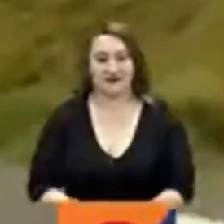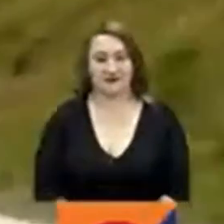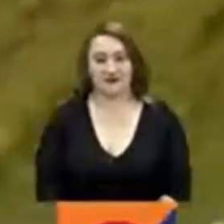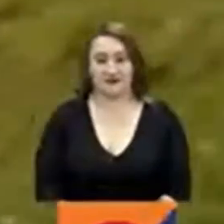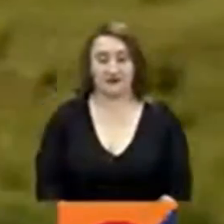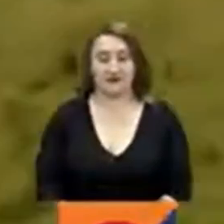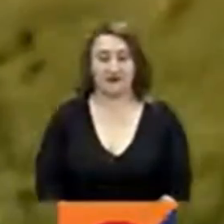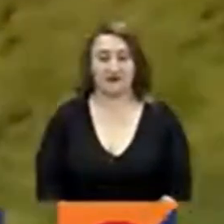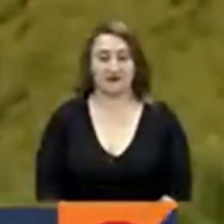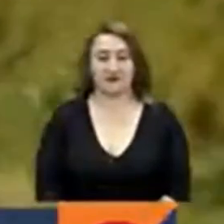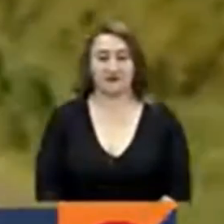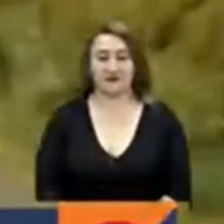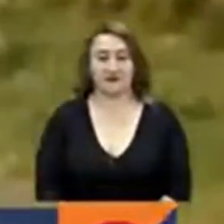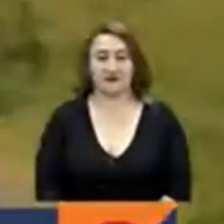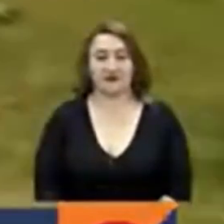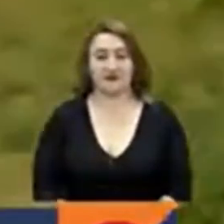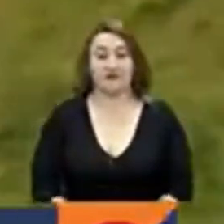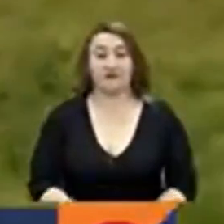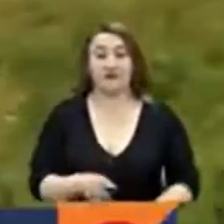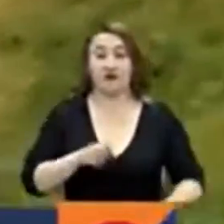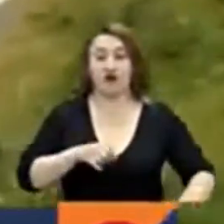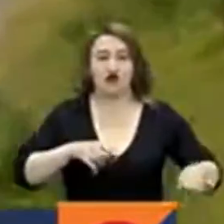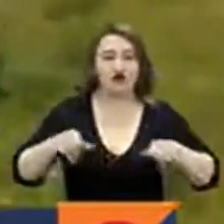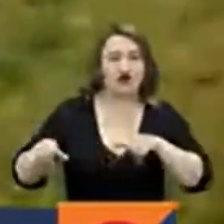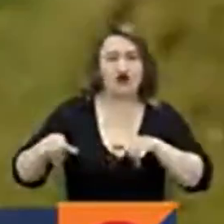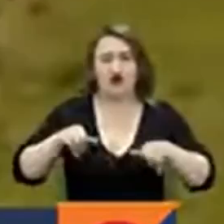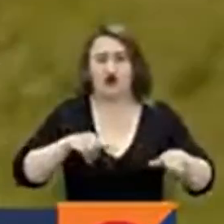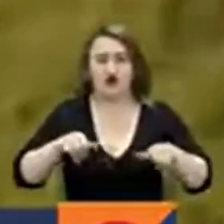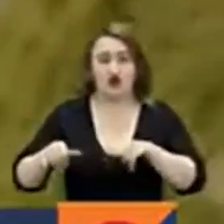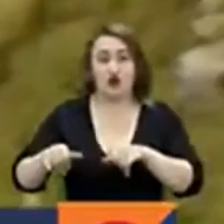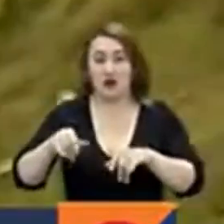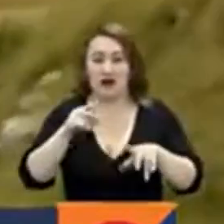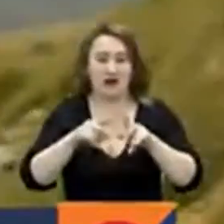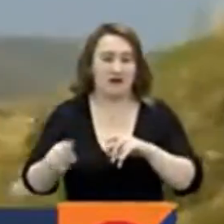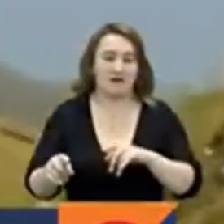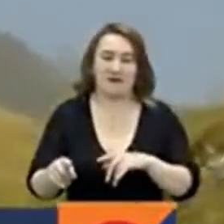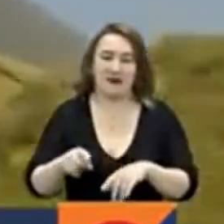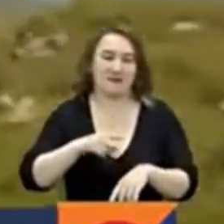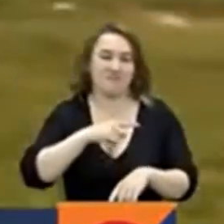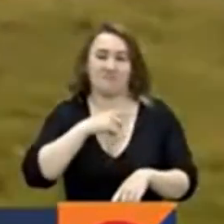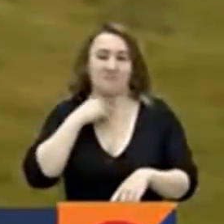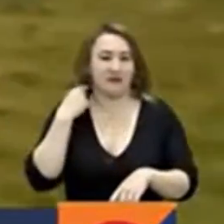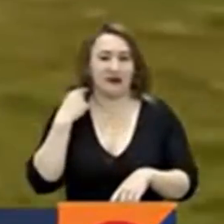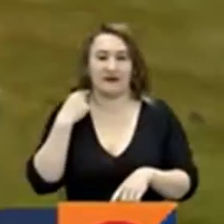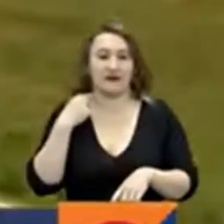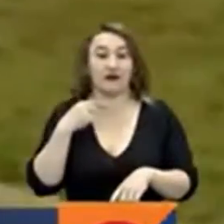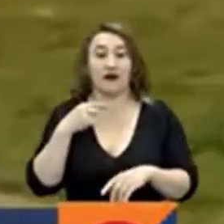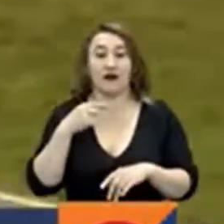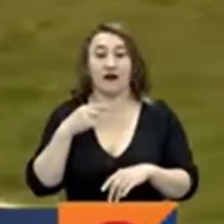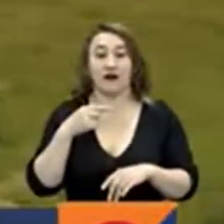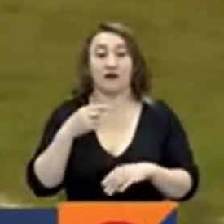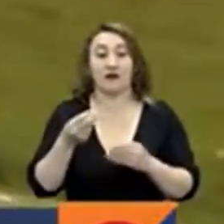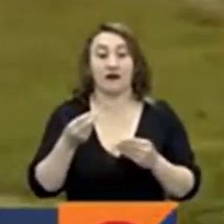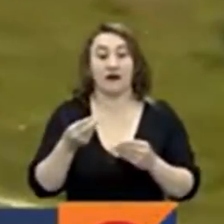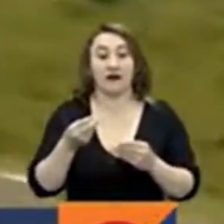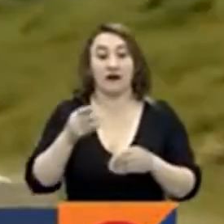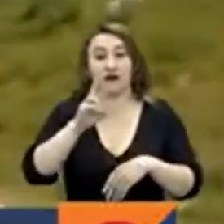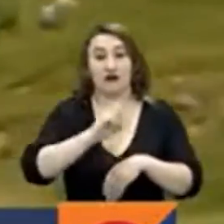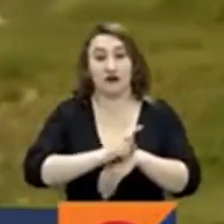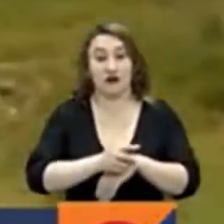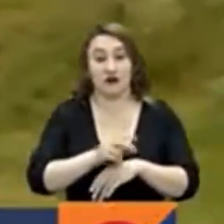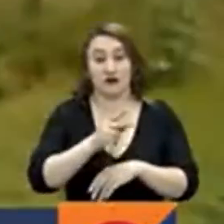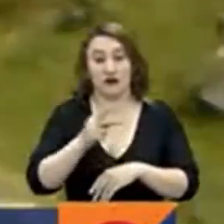Era un día para atacar. A unos les resultó infructuoso, como a Pogačar, que lo intentó ante Vingegaard para acortar la diferencia de 2 minutos